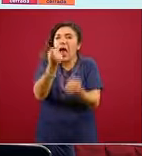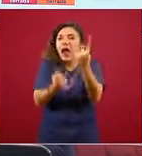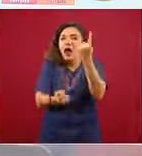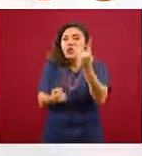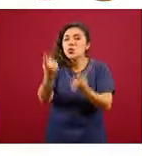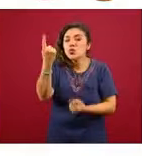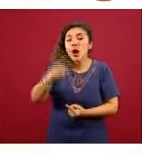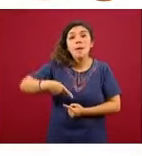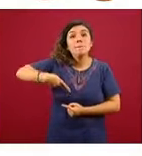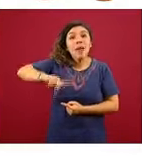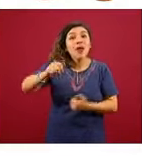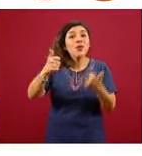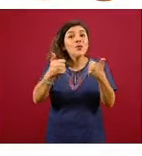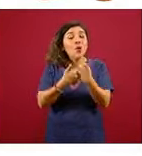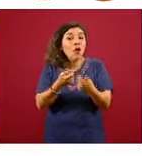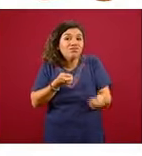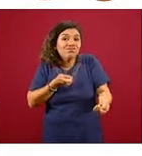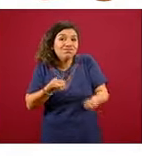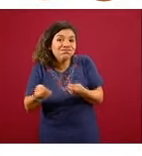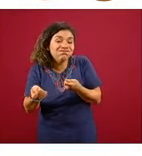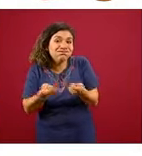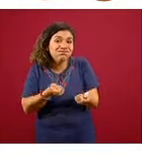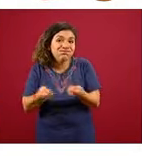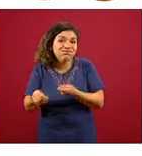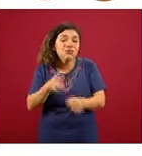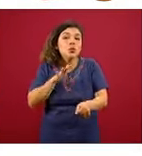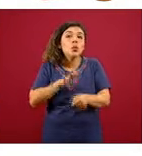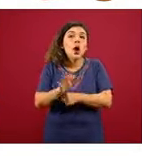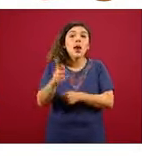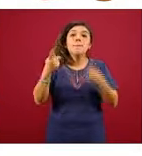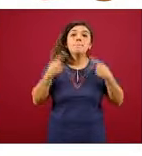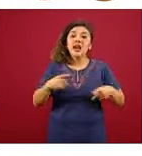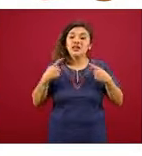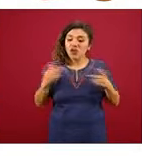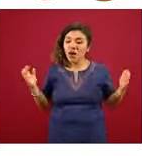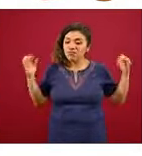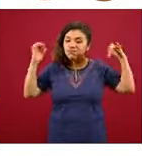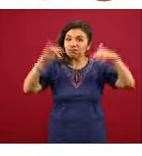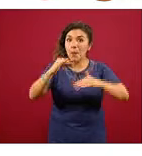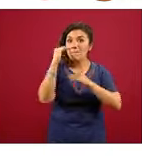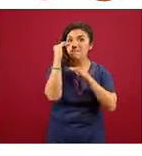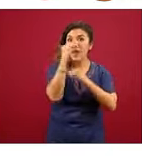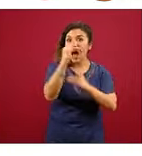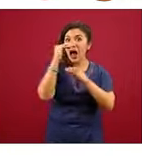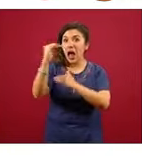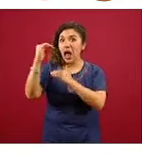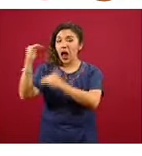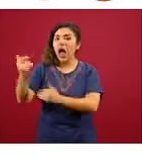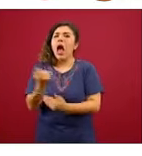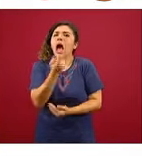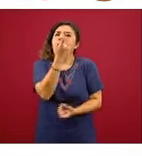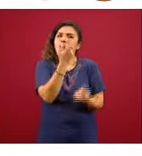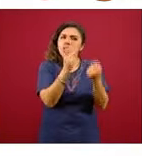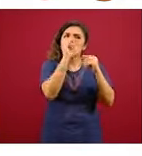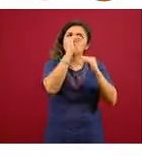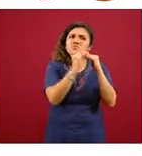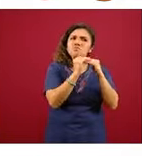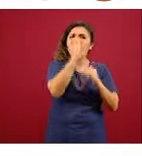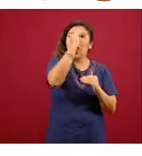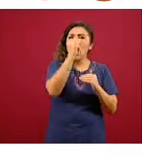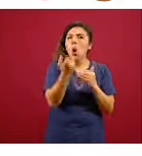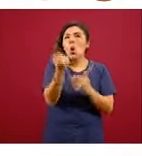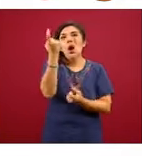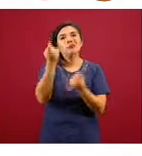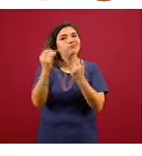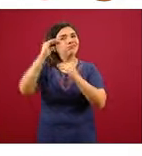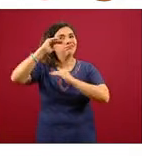están controladas con porcentajes de aforo. Algunas tienen un poco más de aforo, otras tienen menos